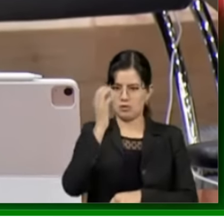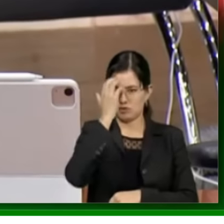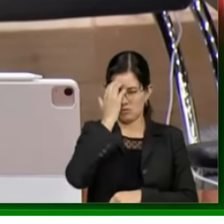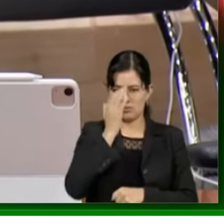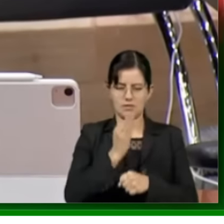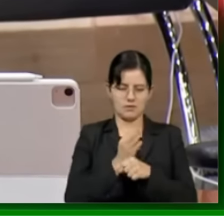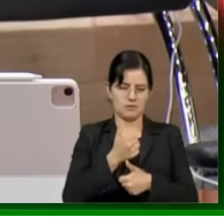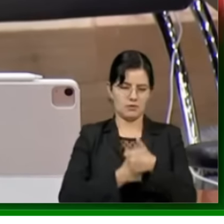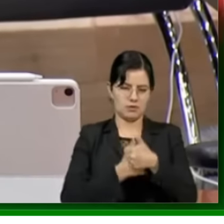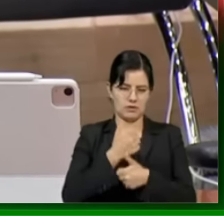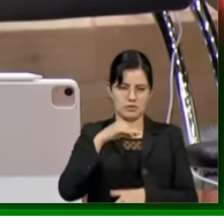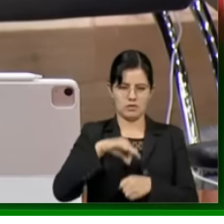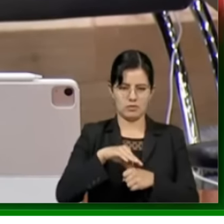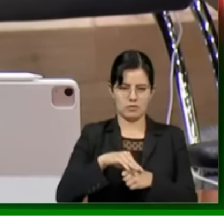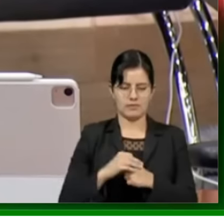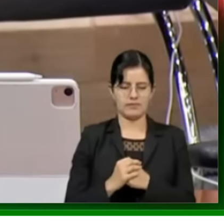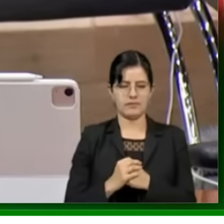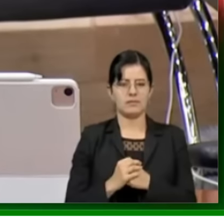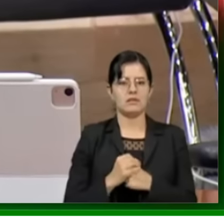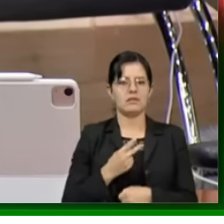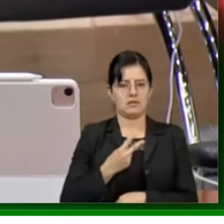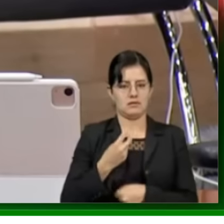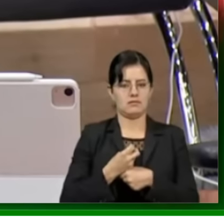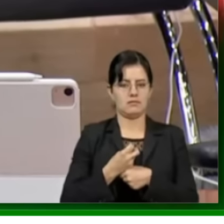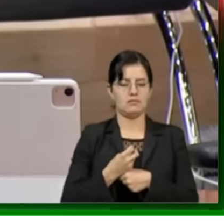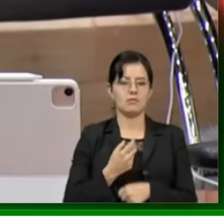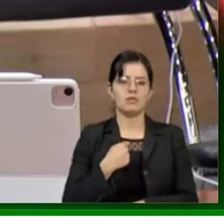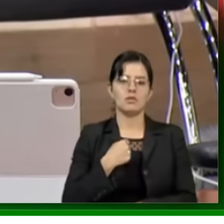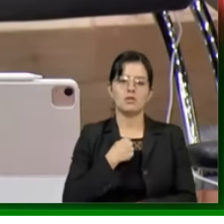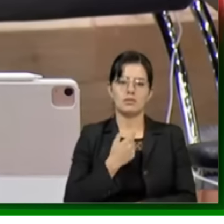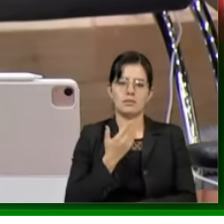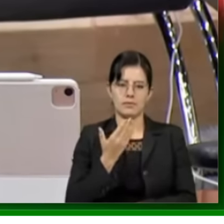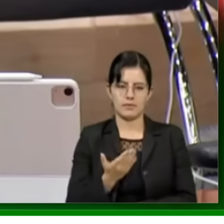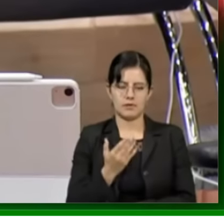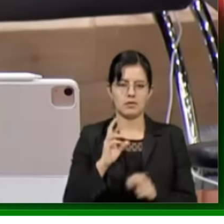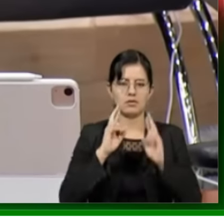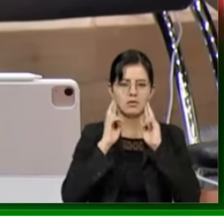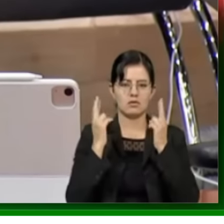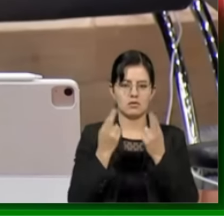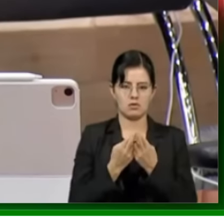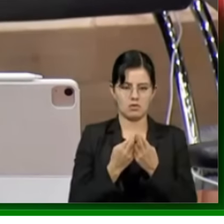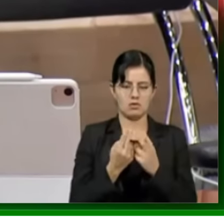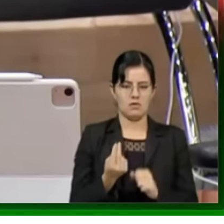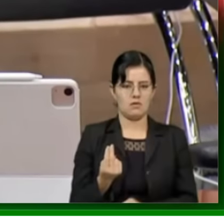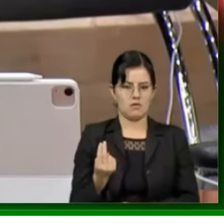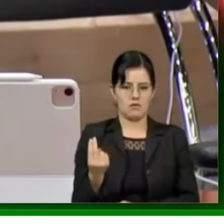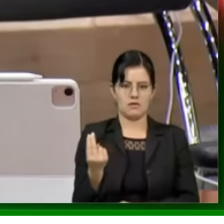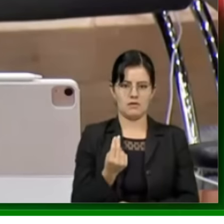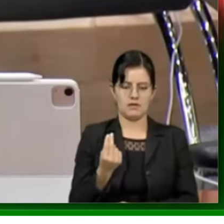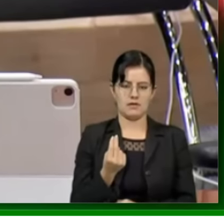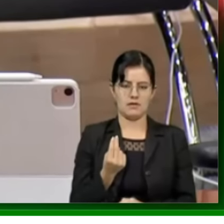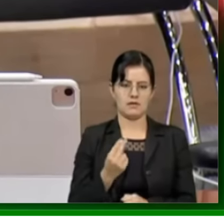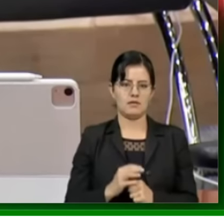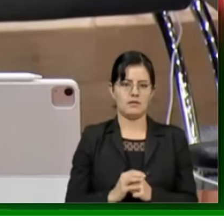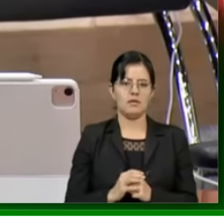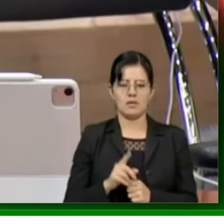contienda electoral y segundo solicitarle una reunión con carácter de Urgente